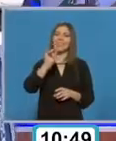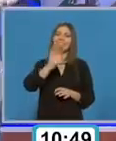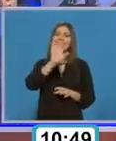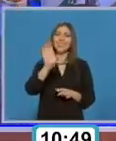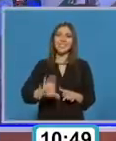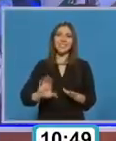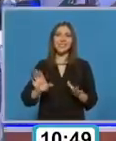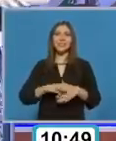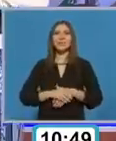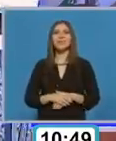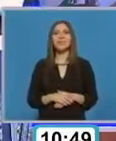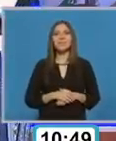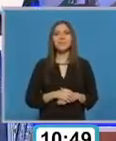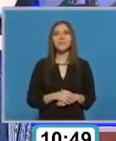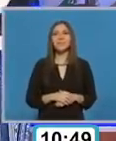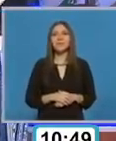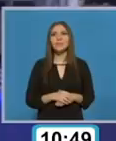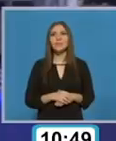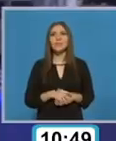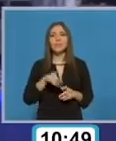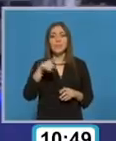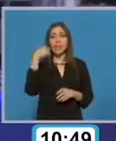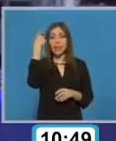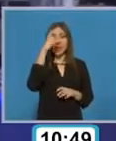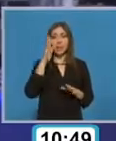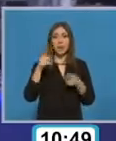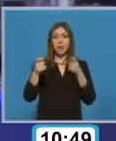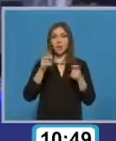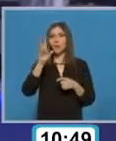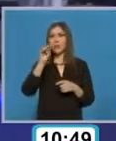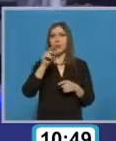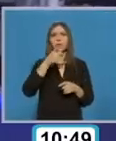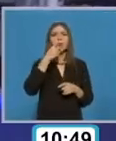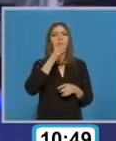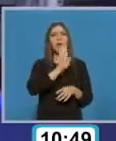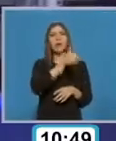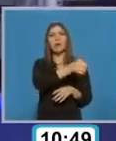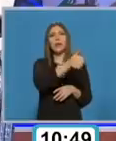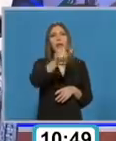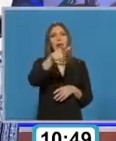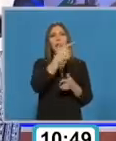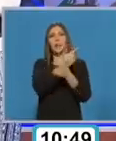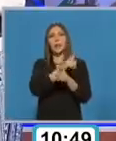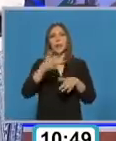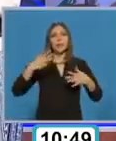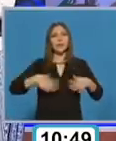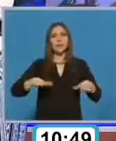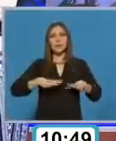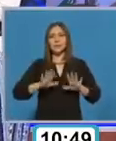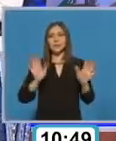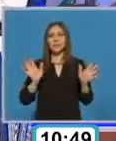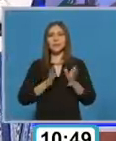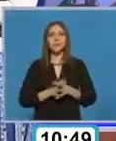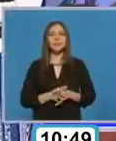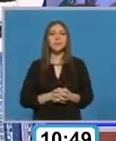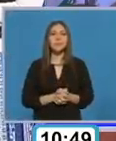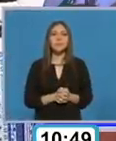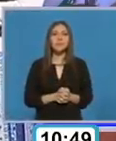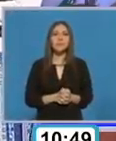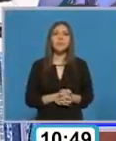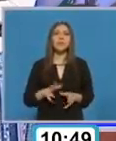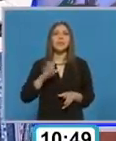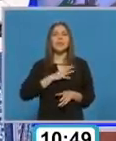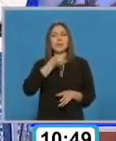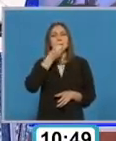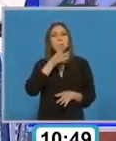que la canción. ¿No? Sí, sí, tengo cara de controladora, pero no. Les dije, chicos, como ustedes quieran. Y como lo mencioné hace un momento, grandes temas